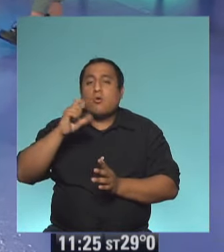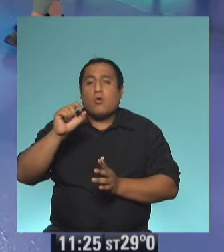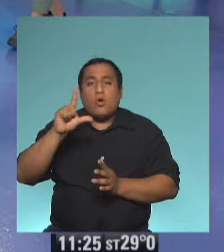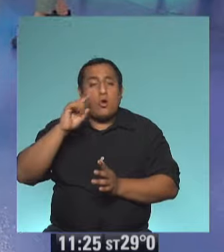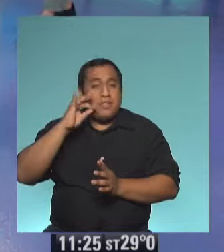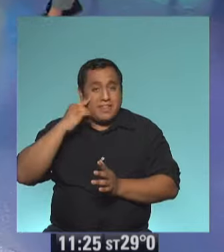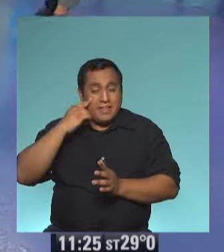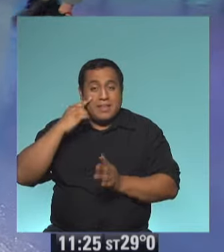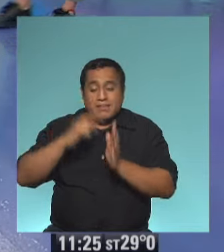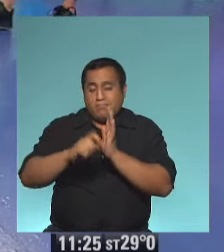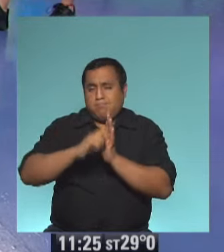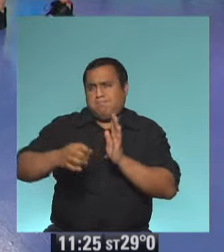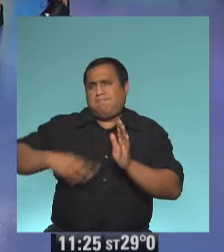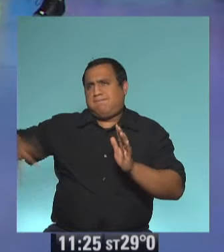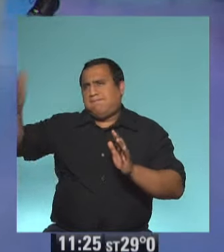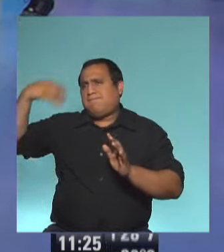escribió, comenzaba con